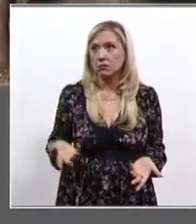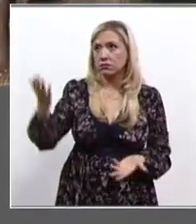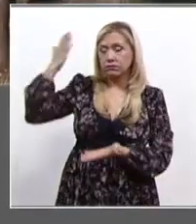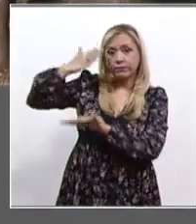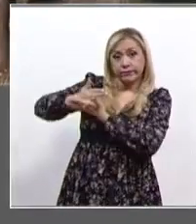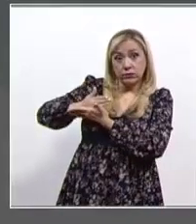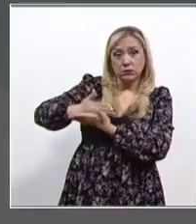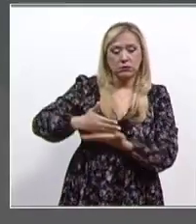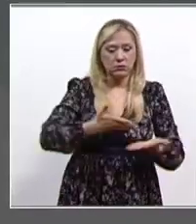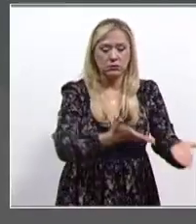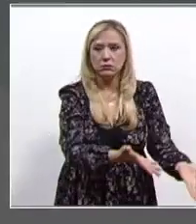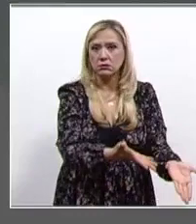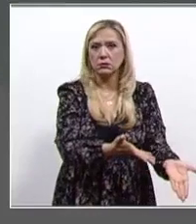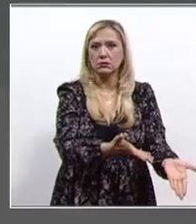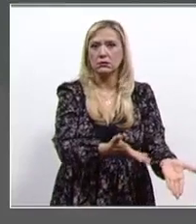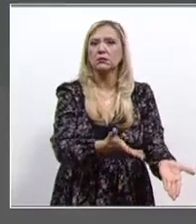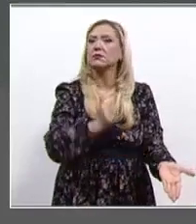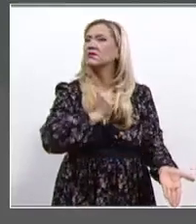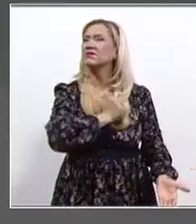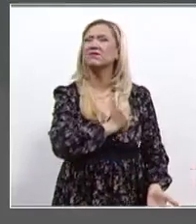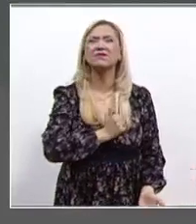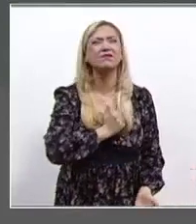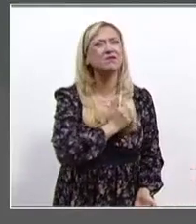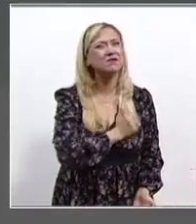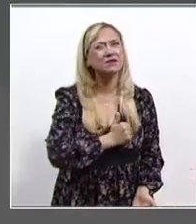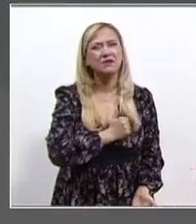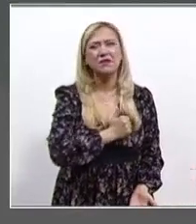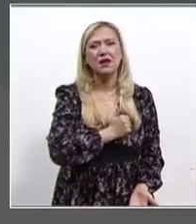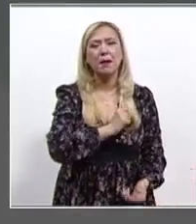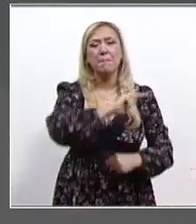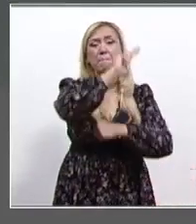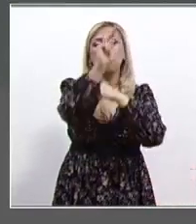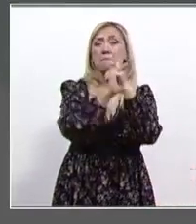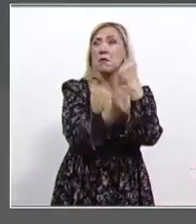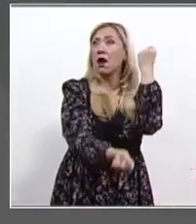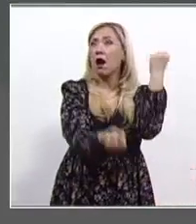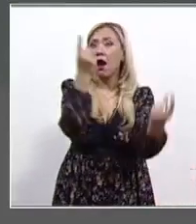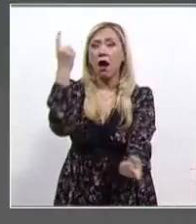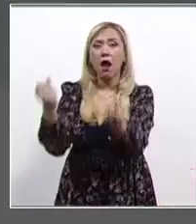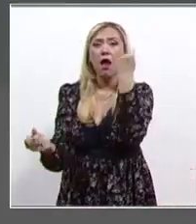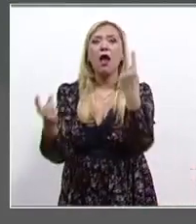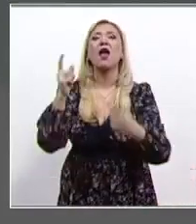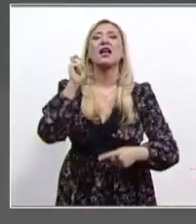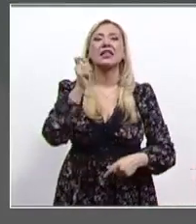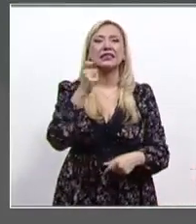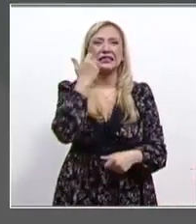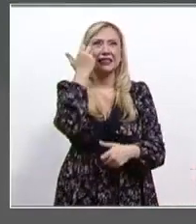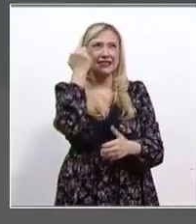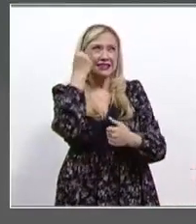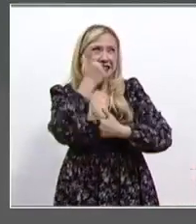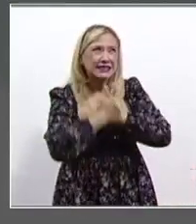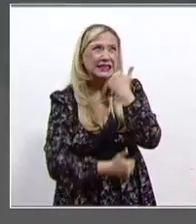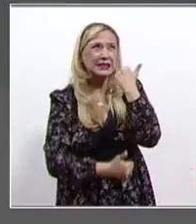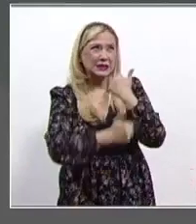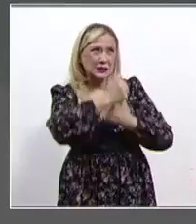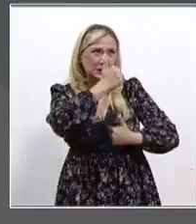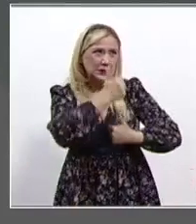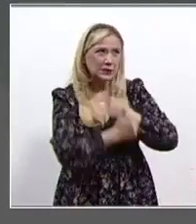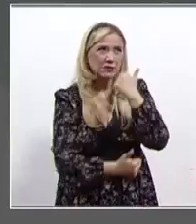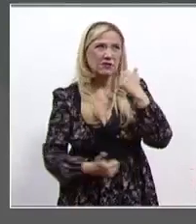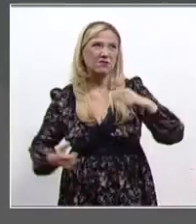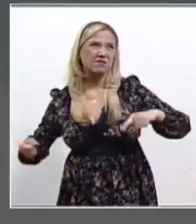Lamentablemente, en algunos países, los intentos por minar